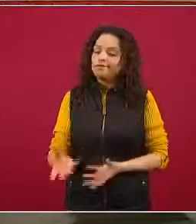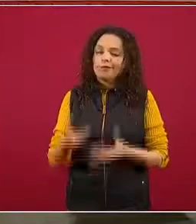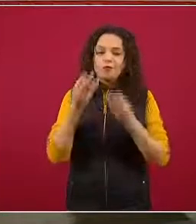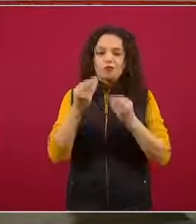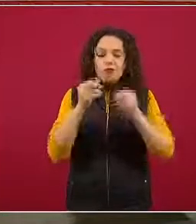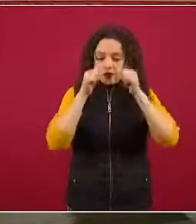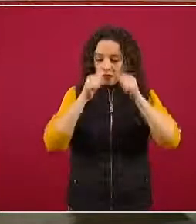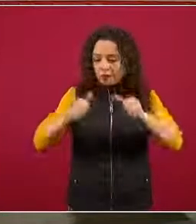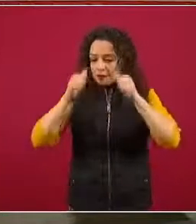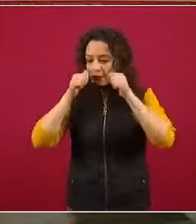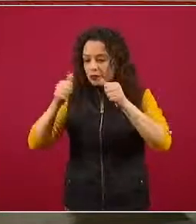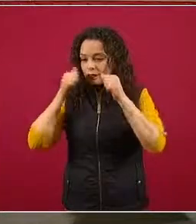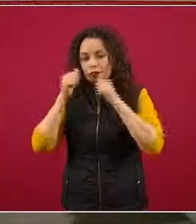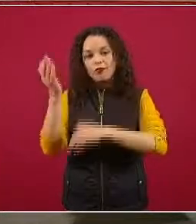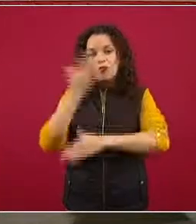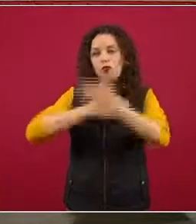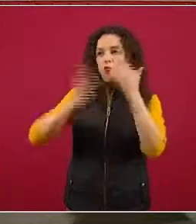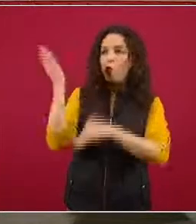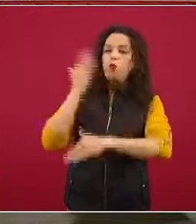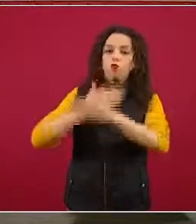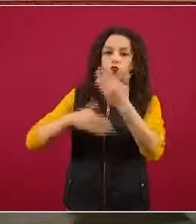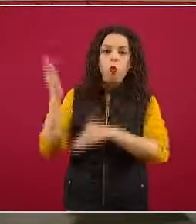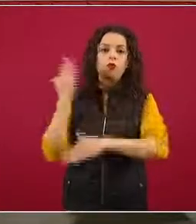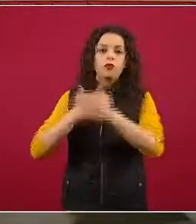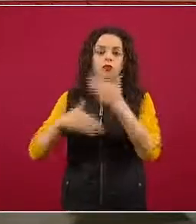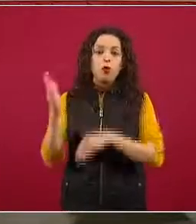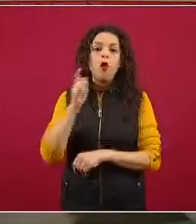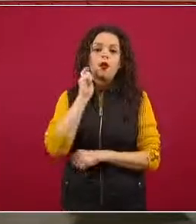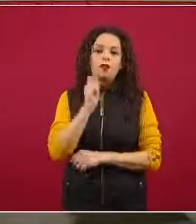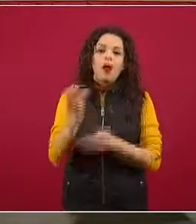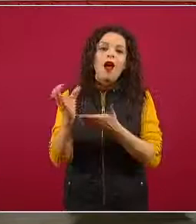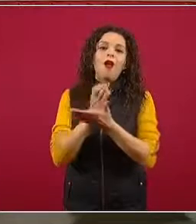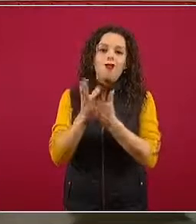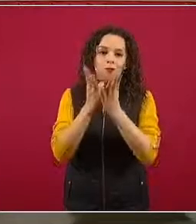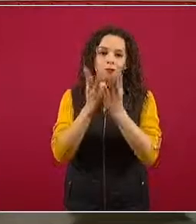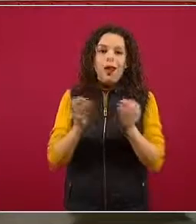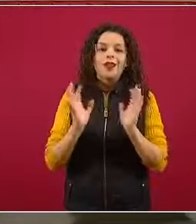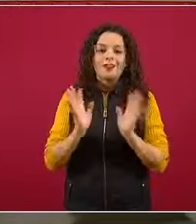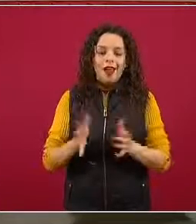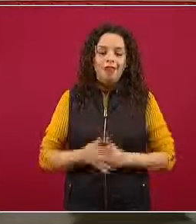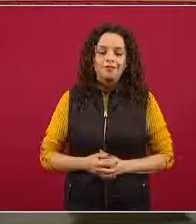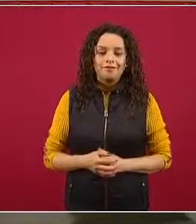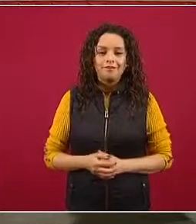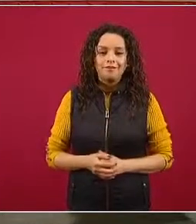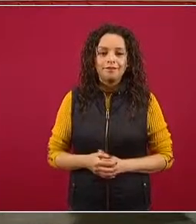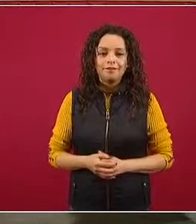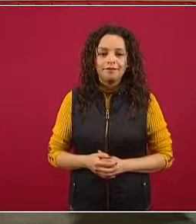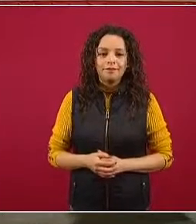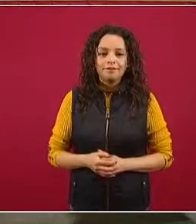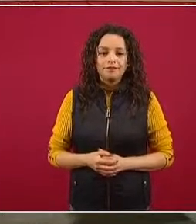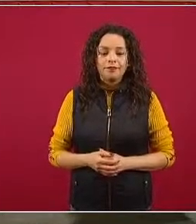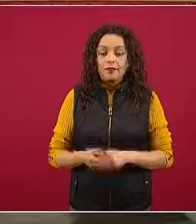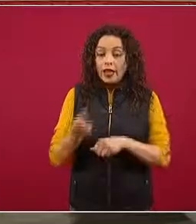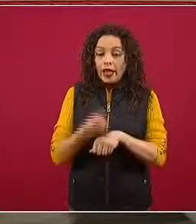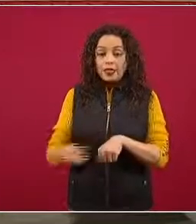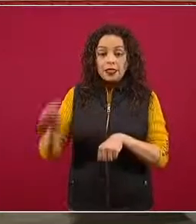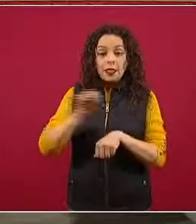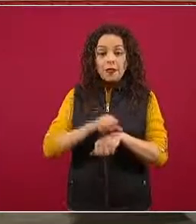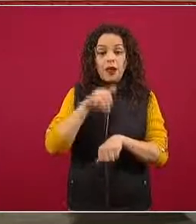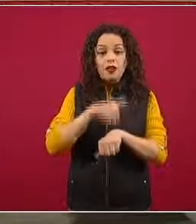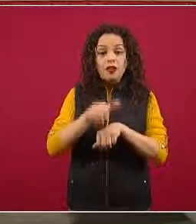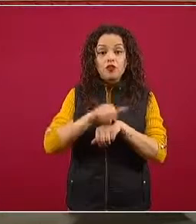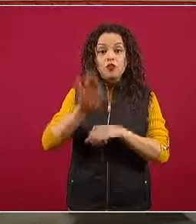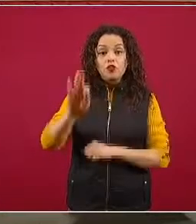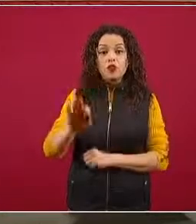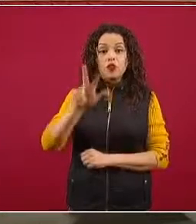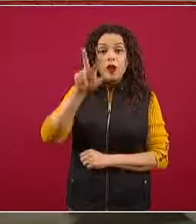de estas personas. Cerramos la semana número